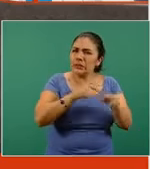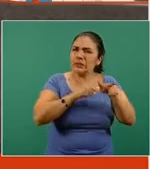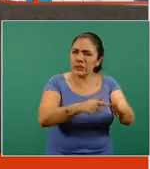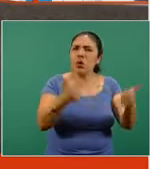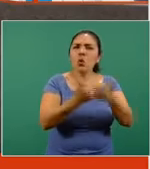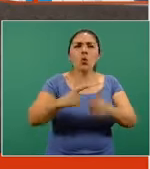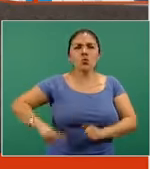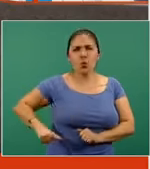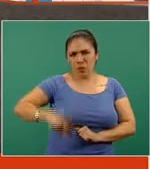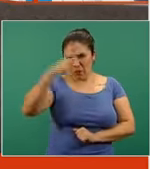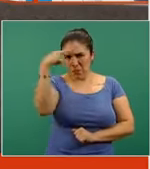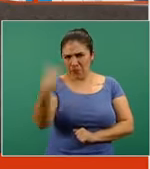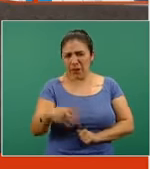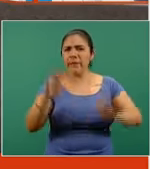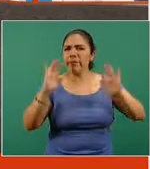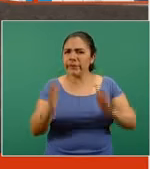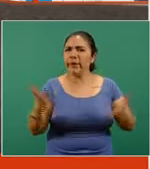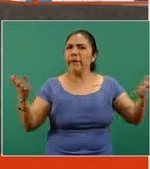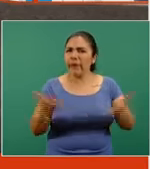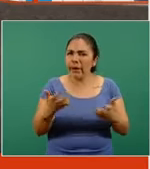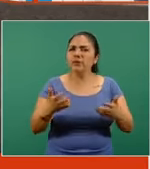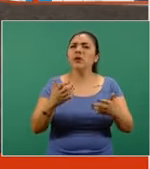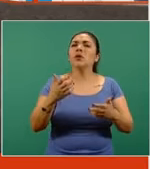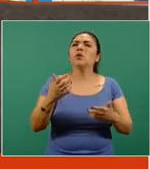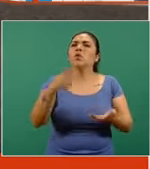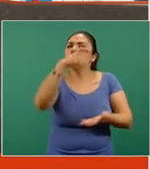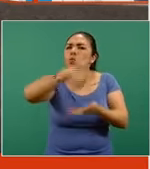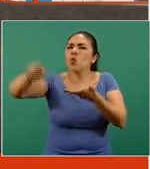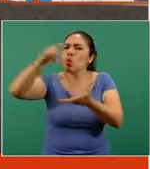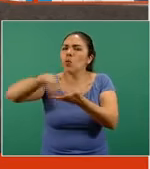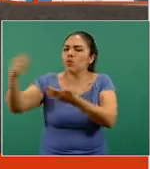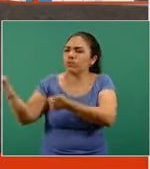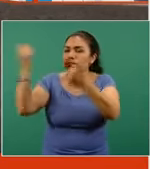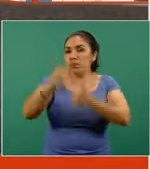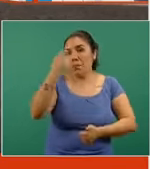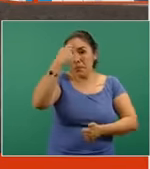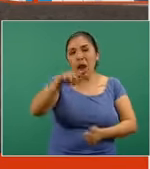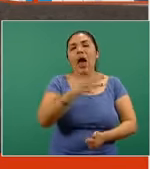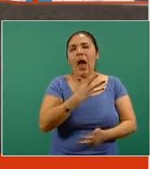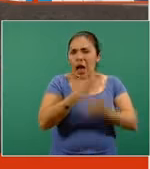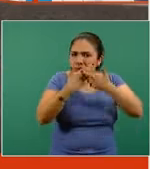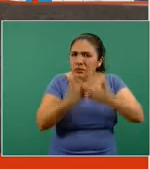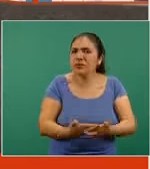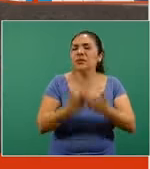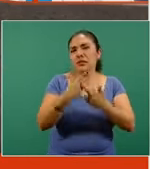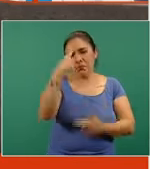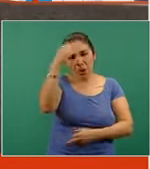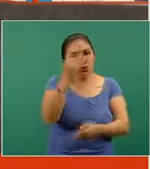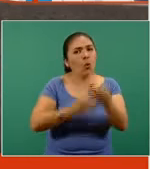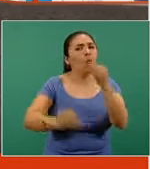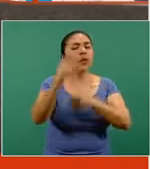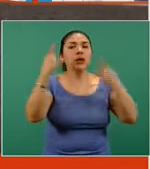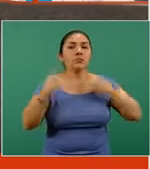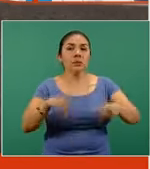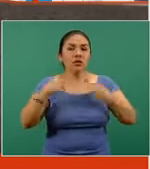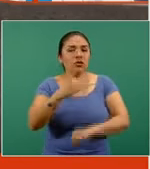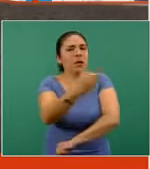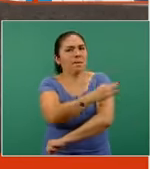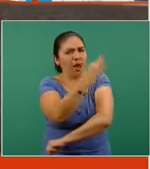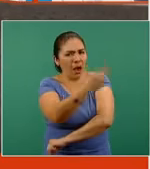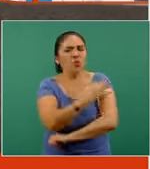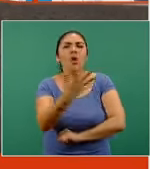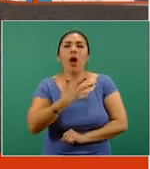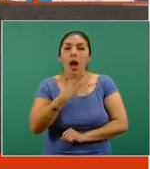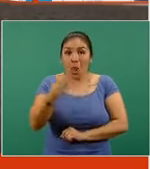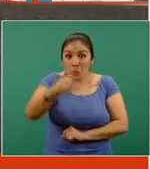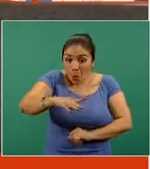de México ha hecho las contrataciones para poder tener vacuna para todos, para toda la población mexicana que está en edad